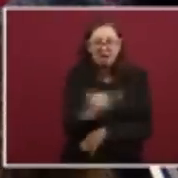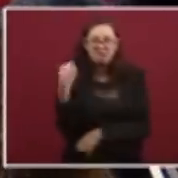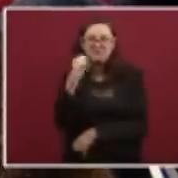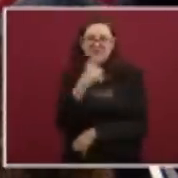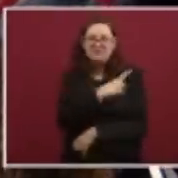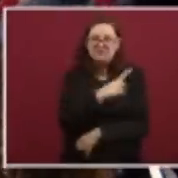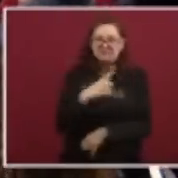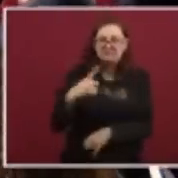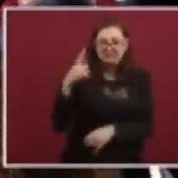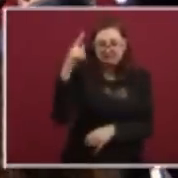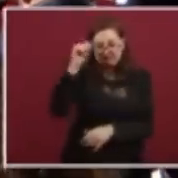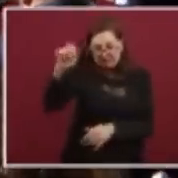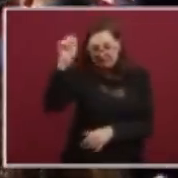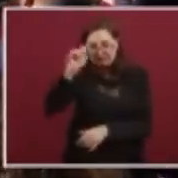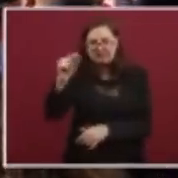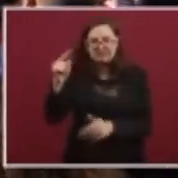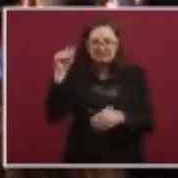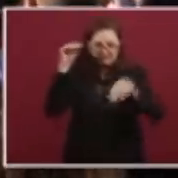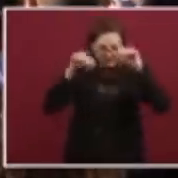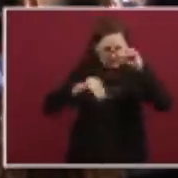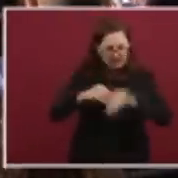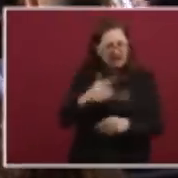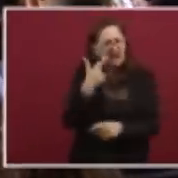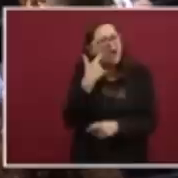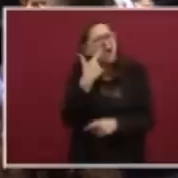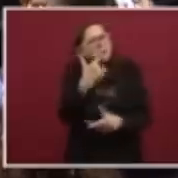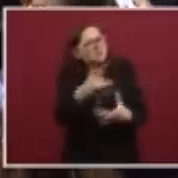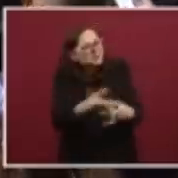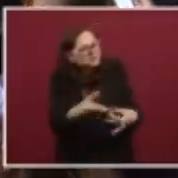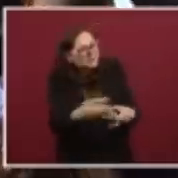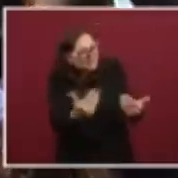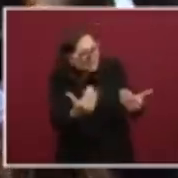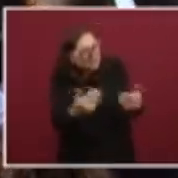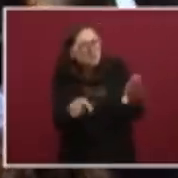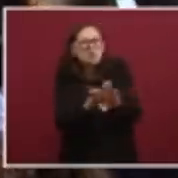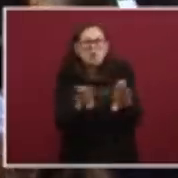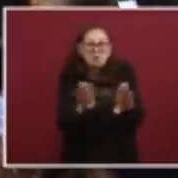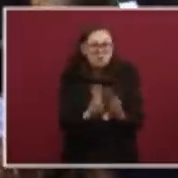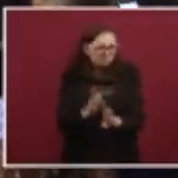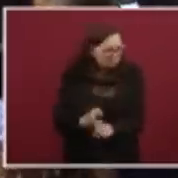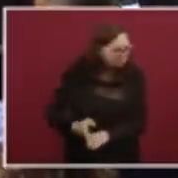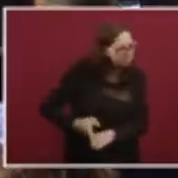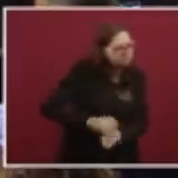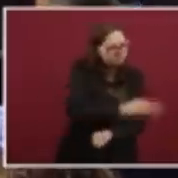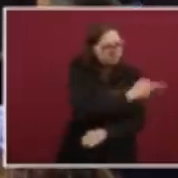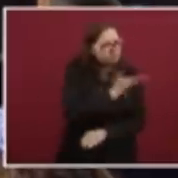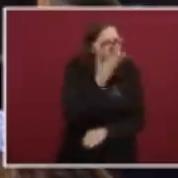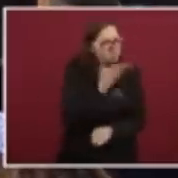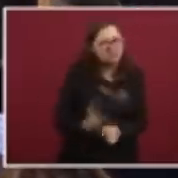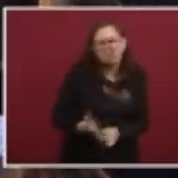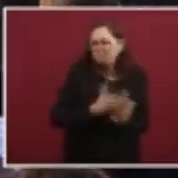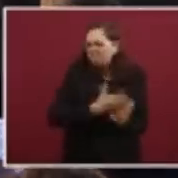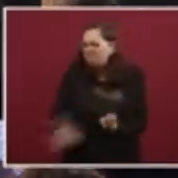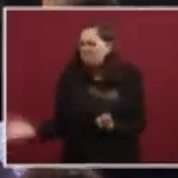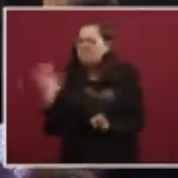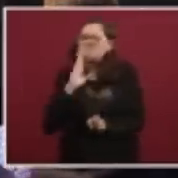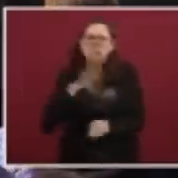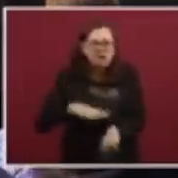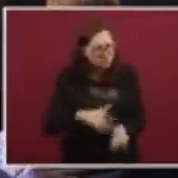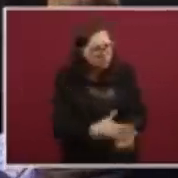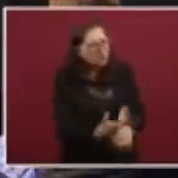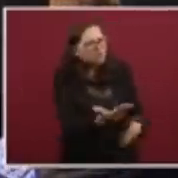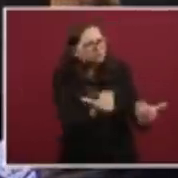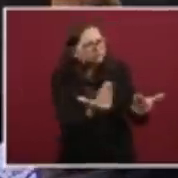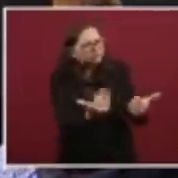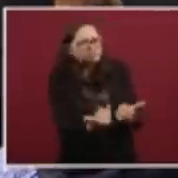los tecnócratas, una explicación, o sea, ofrecer disculpas, y